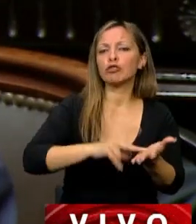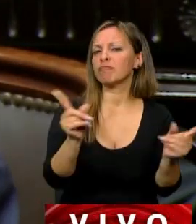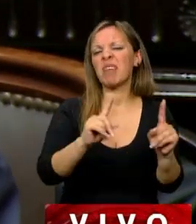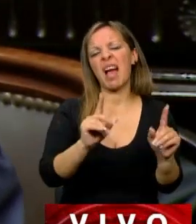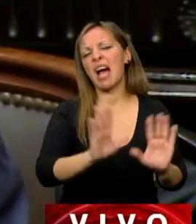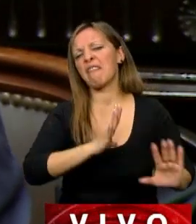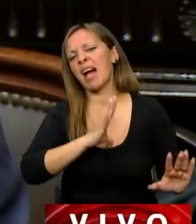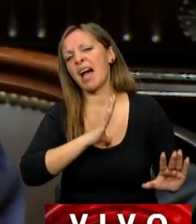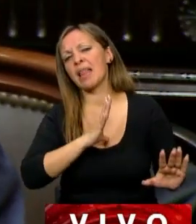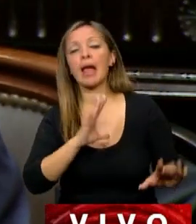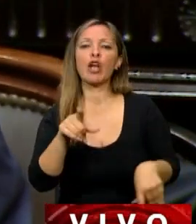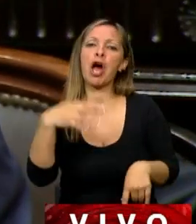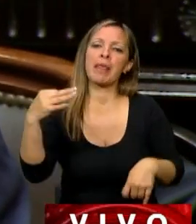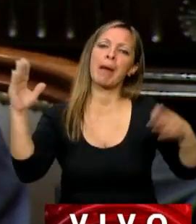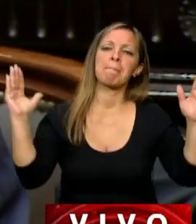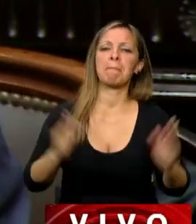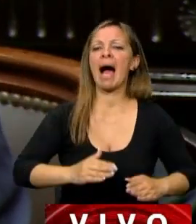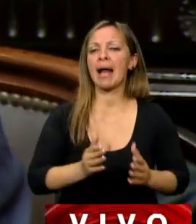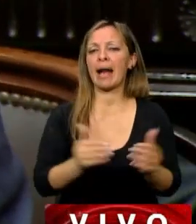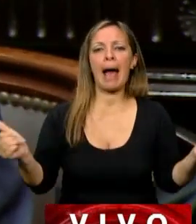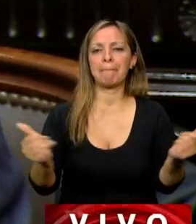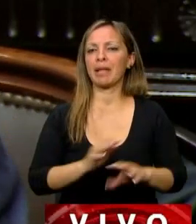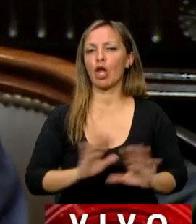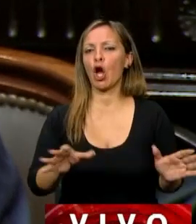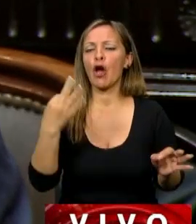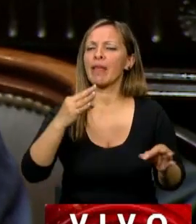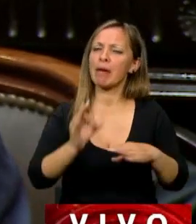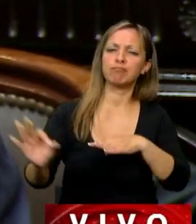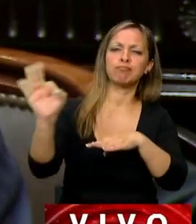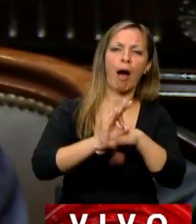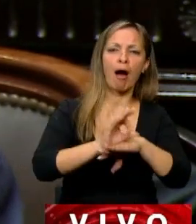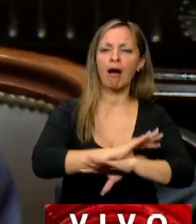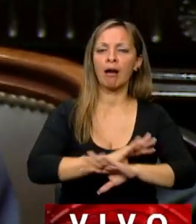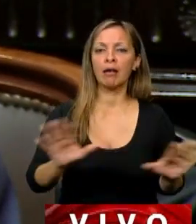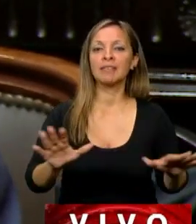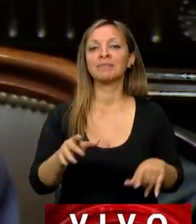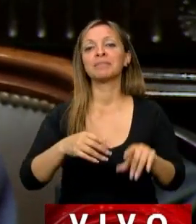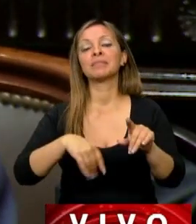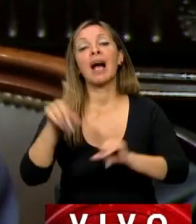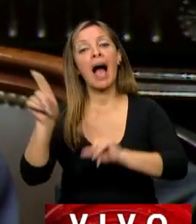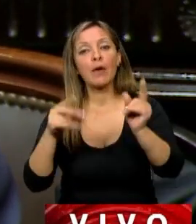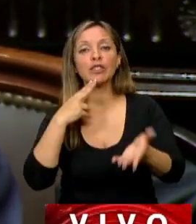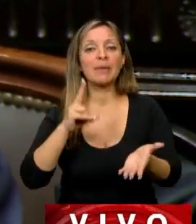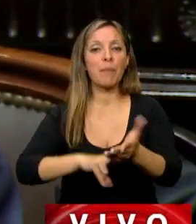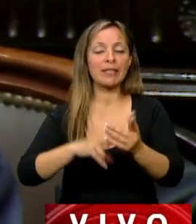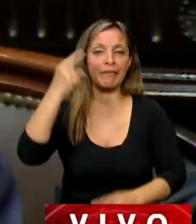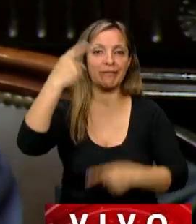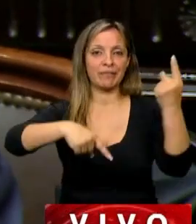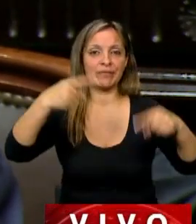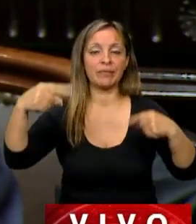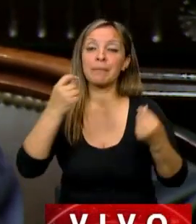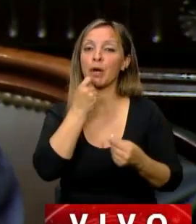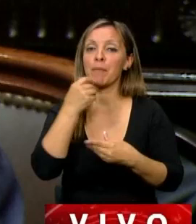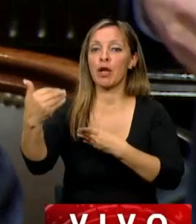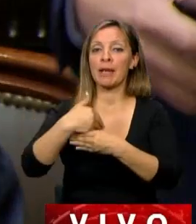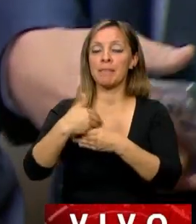había que bajar más rápido los impuestos, había que llegar al objetivo de reducción de impositiva, sobre todo impuestos muy distorsivos como ingresos